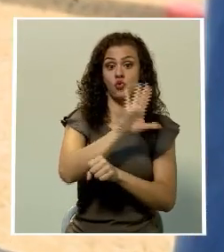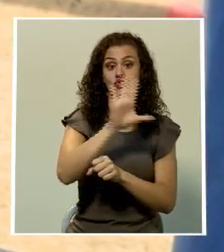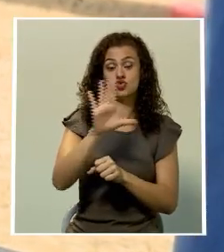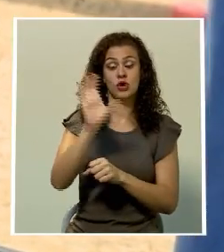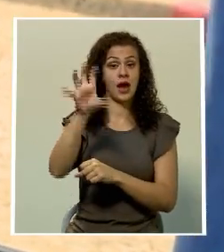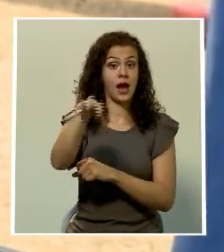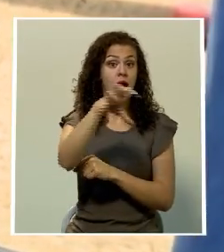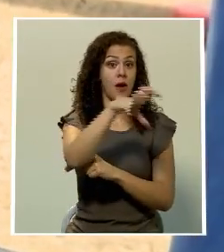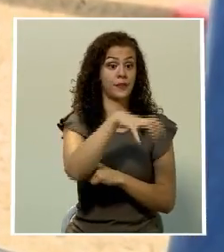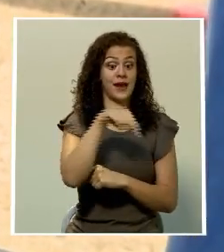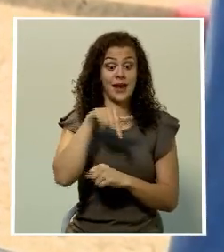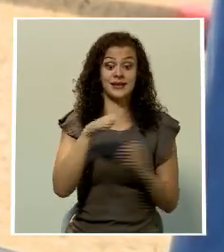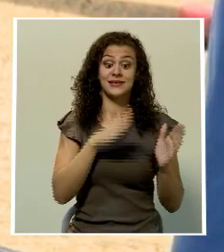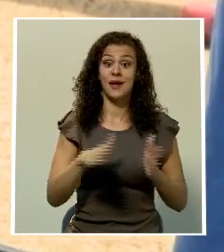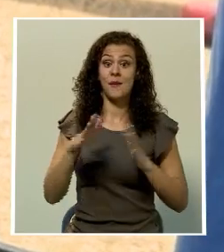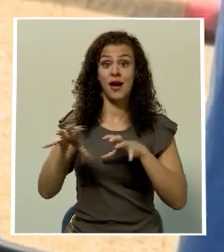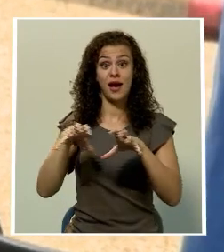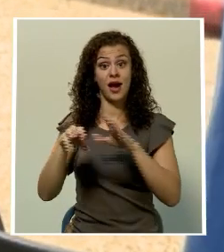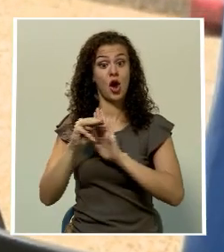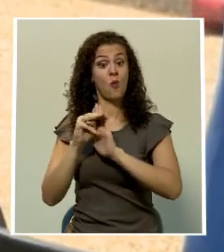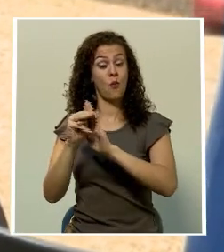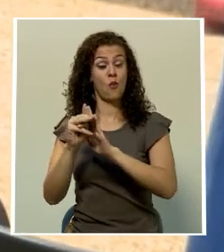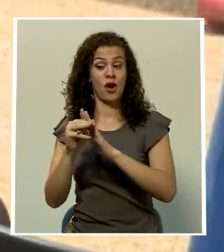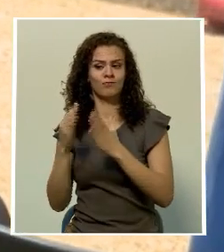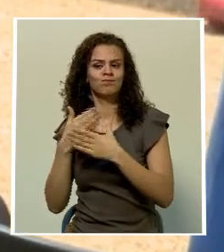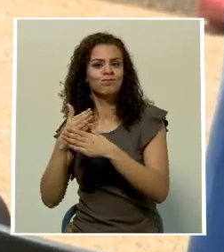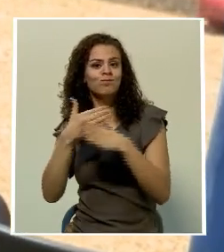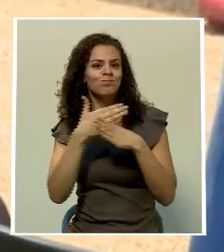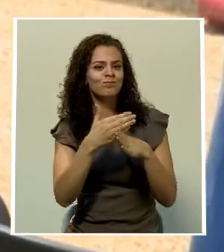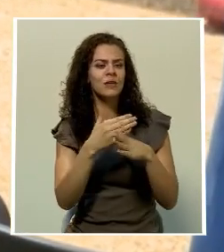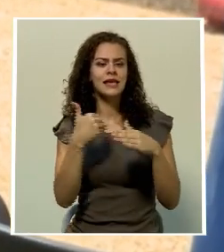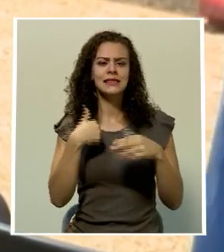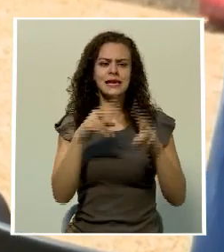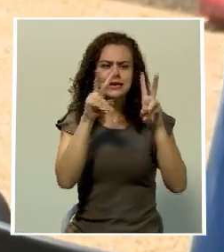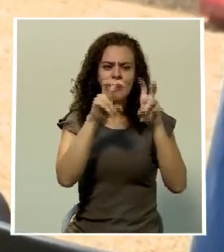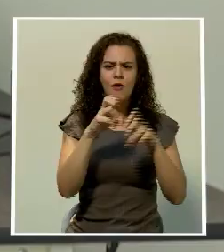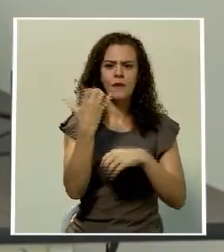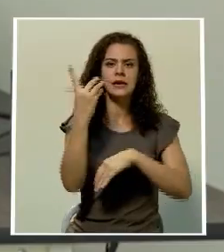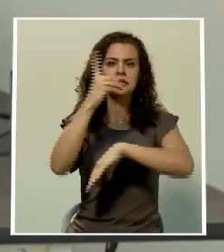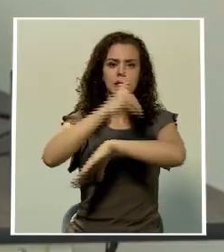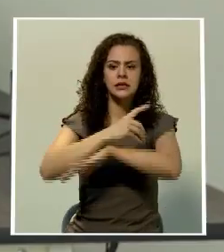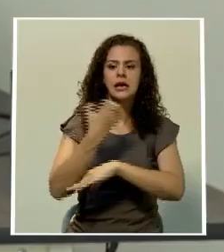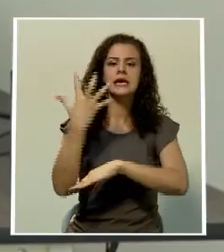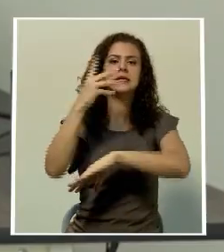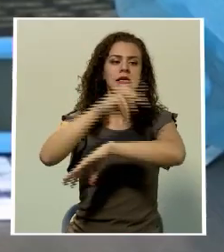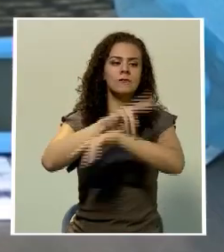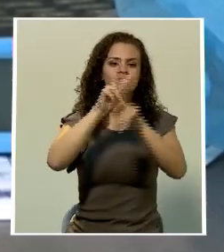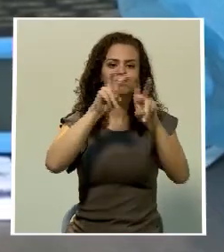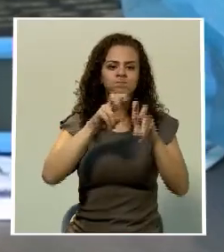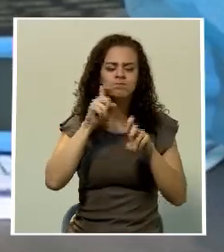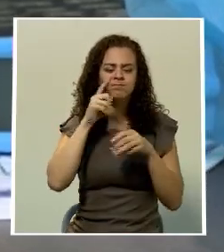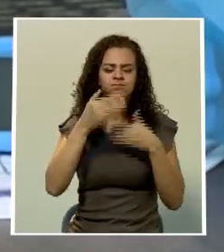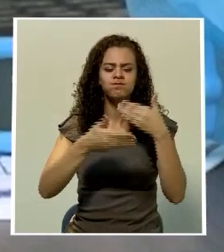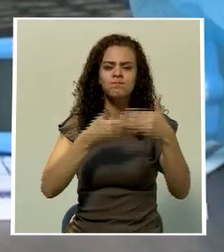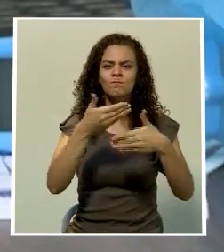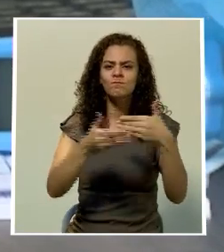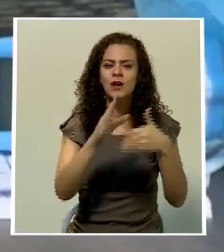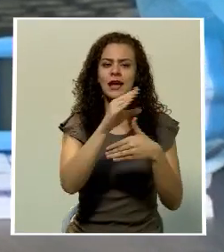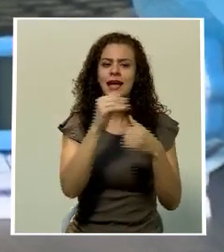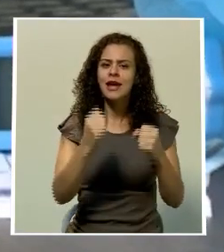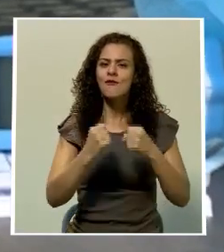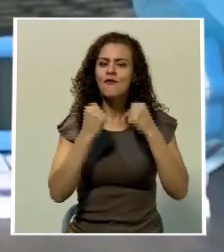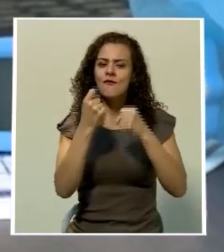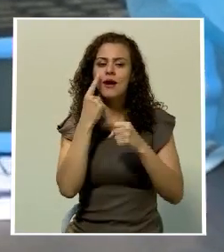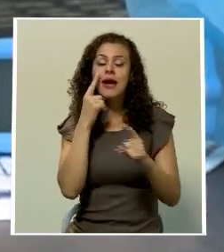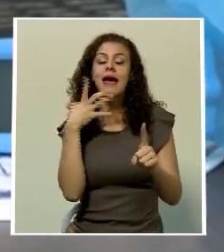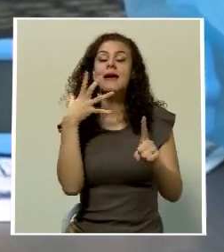cantones. Este plan de acción del modelo de gestión compartida tendrá una revisión quincenal para analizar los procesos y reforzar con el fin